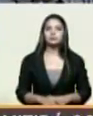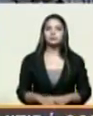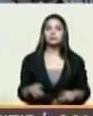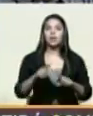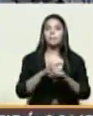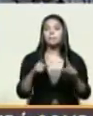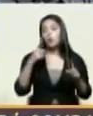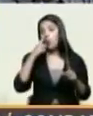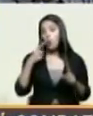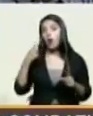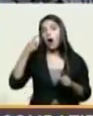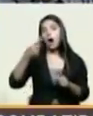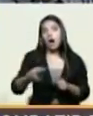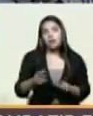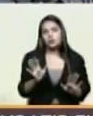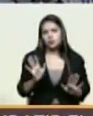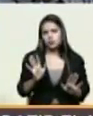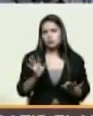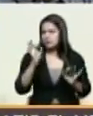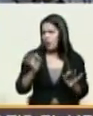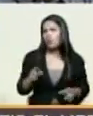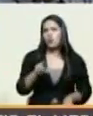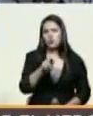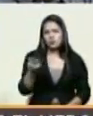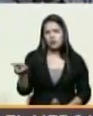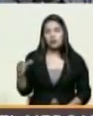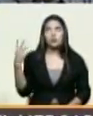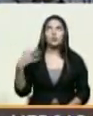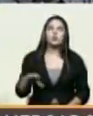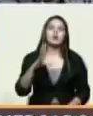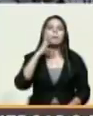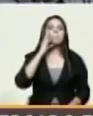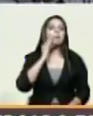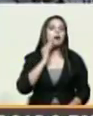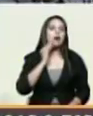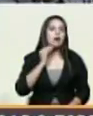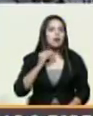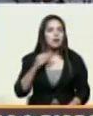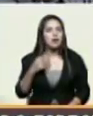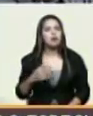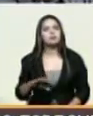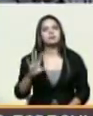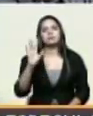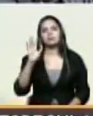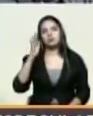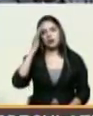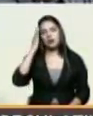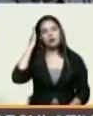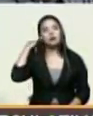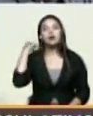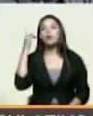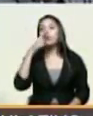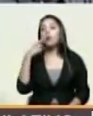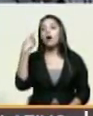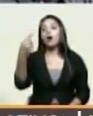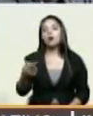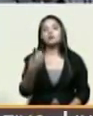Pero en un año ya ustedes tendrán, imaginen la experiencia que tendrán ustedes dentro de un